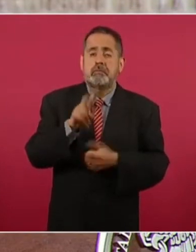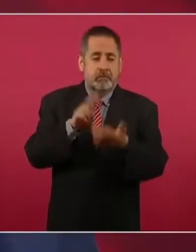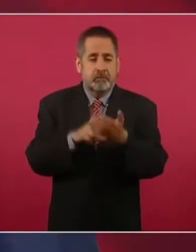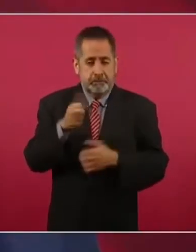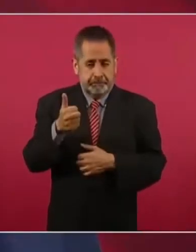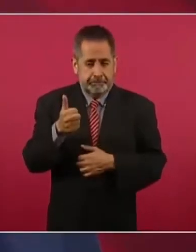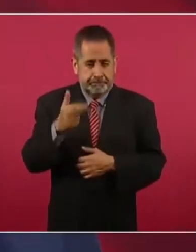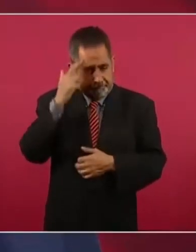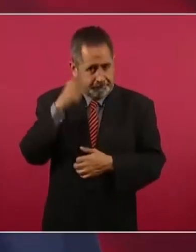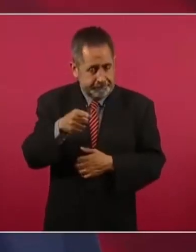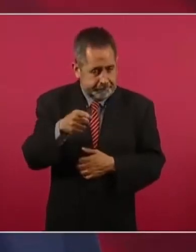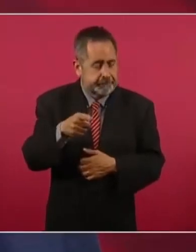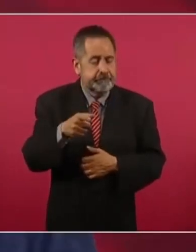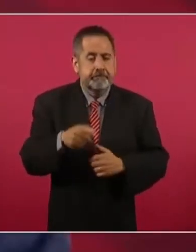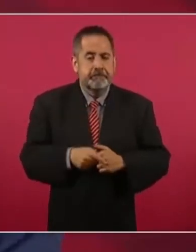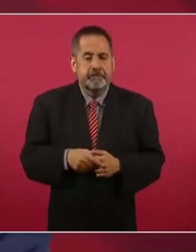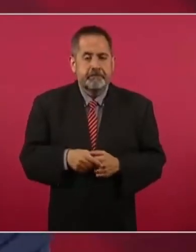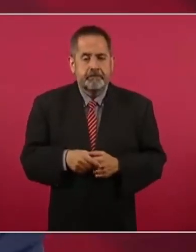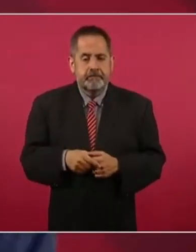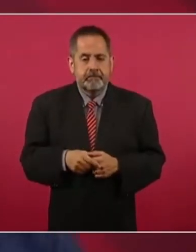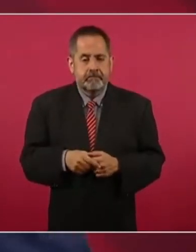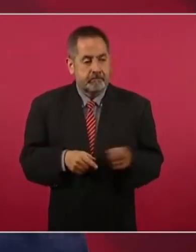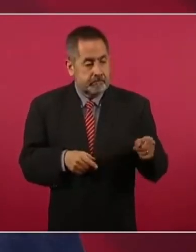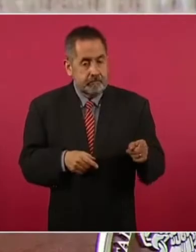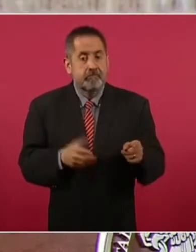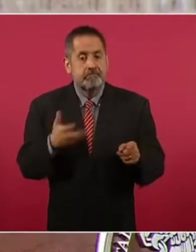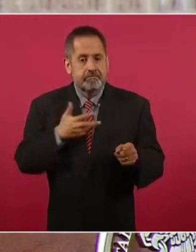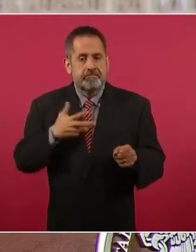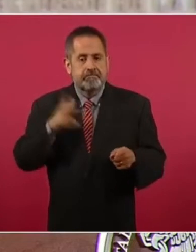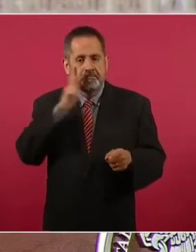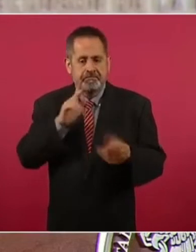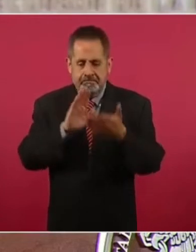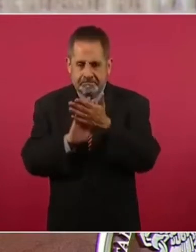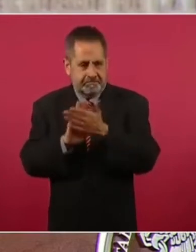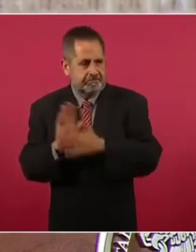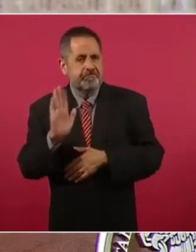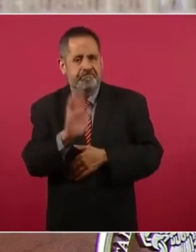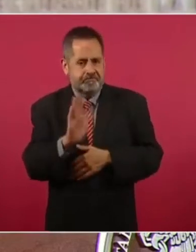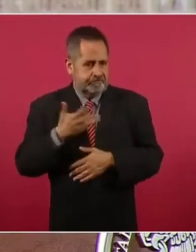2006, y esto sí se comprueba,